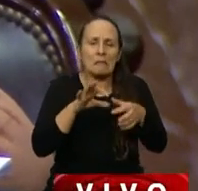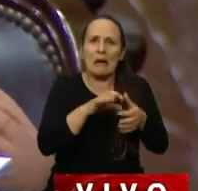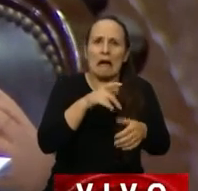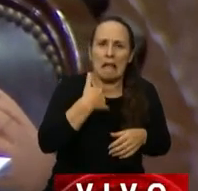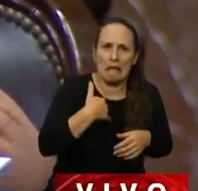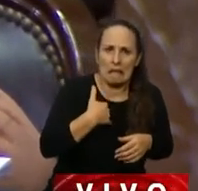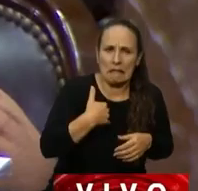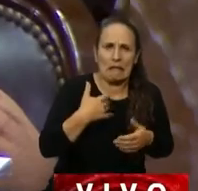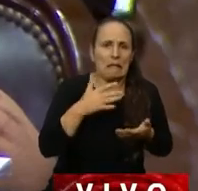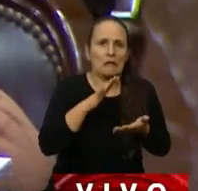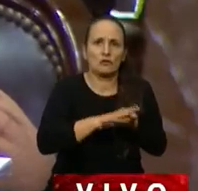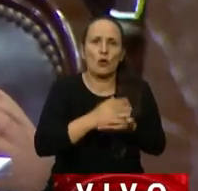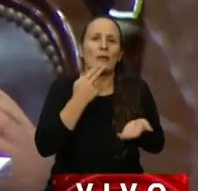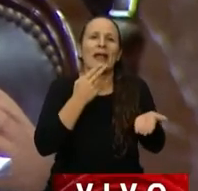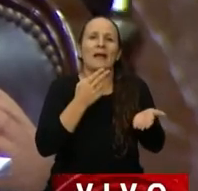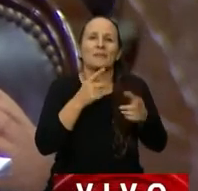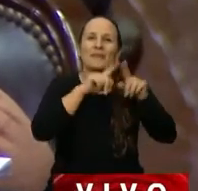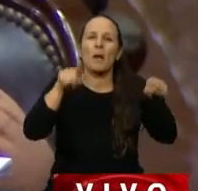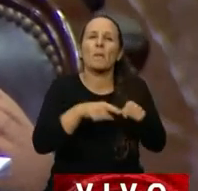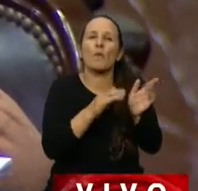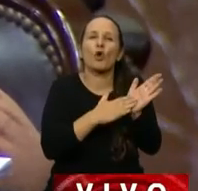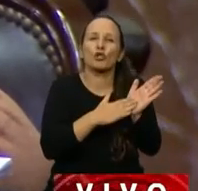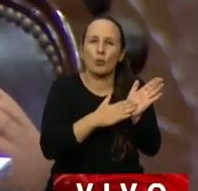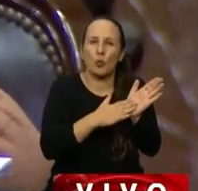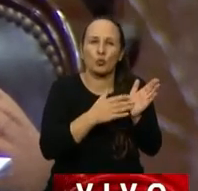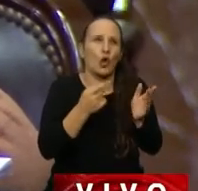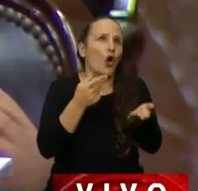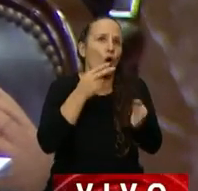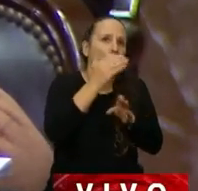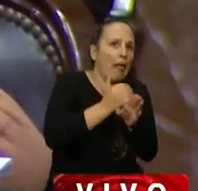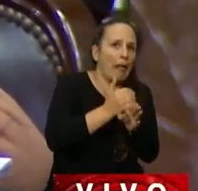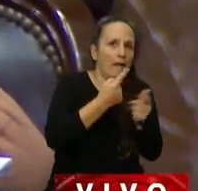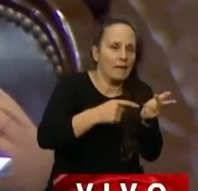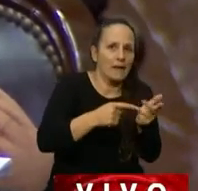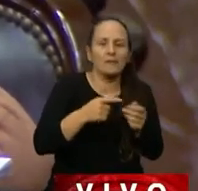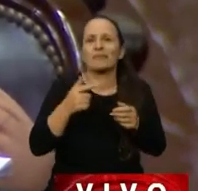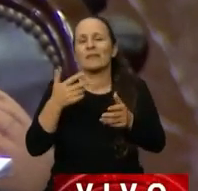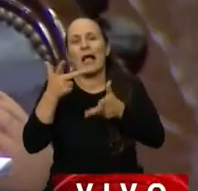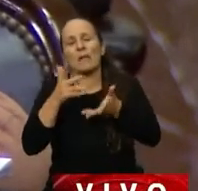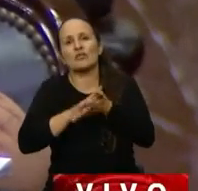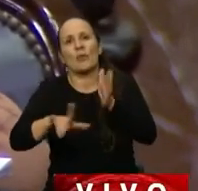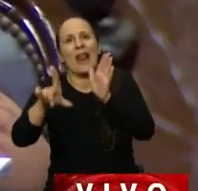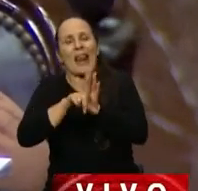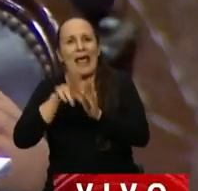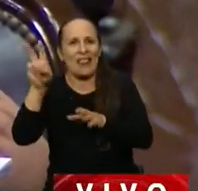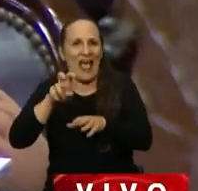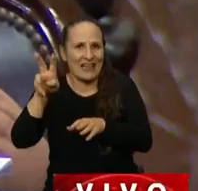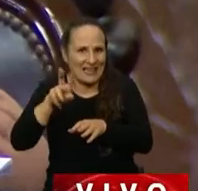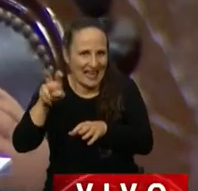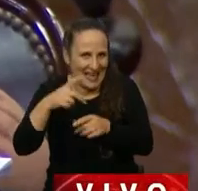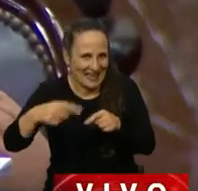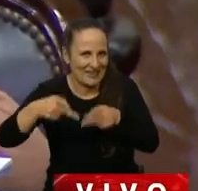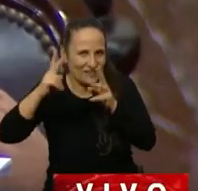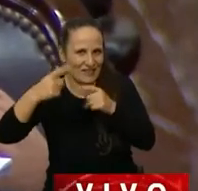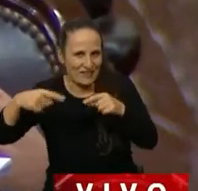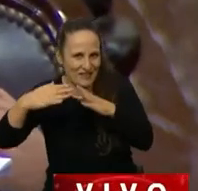hablar del alivio para los monotributistas, hablar de la ley de alquileres, debatir los temas